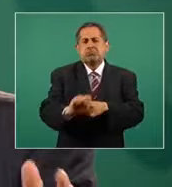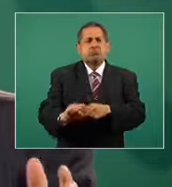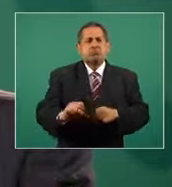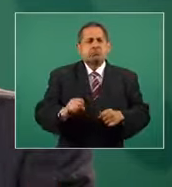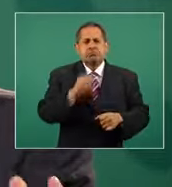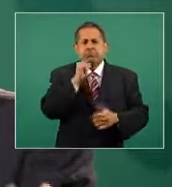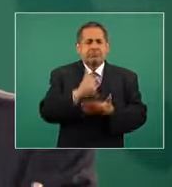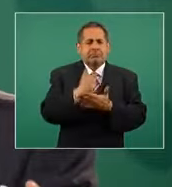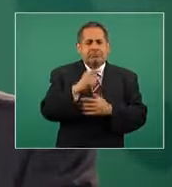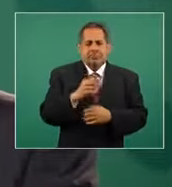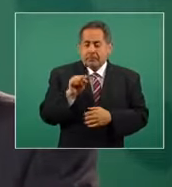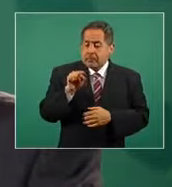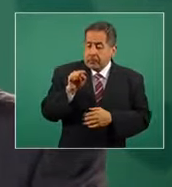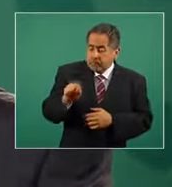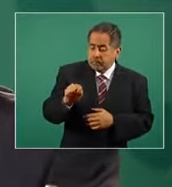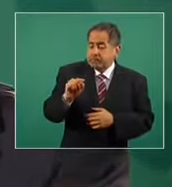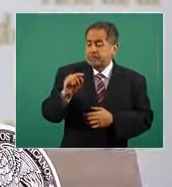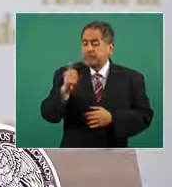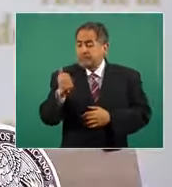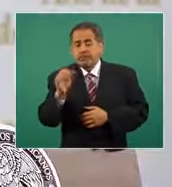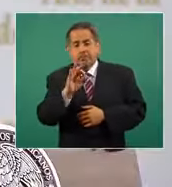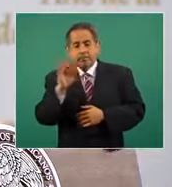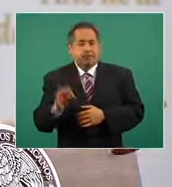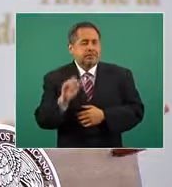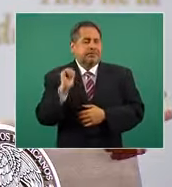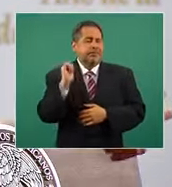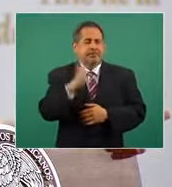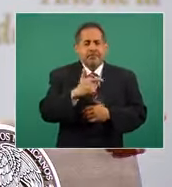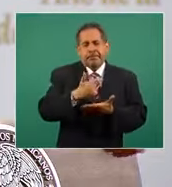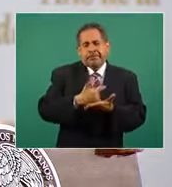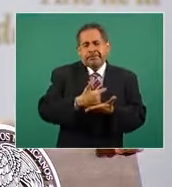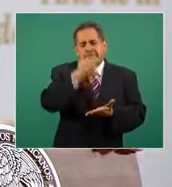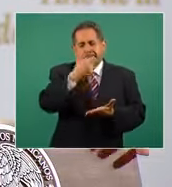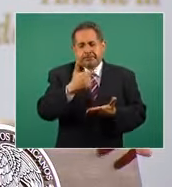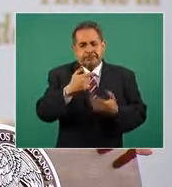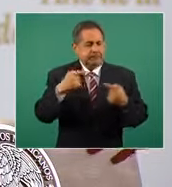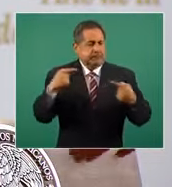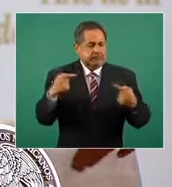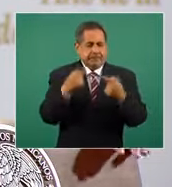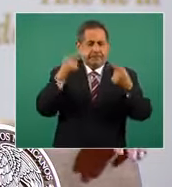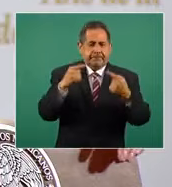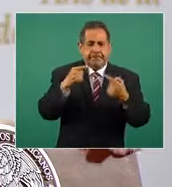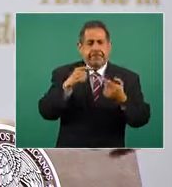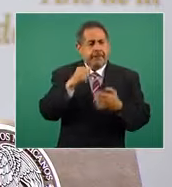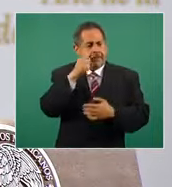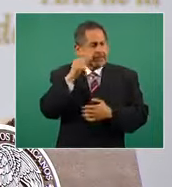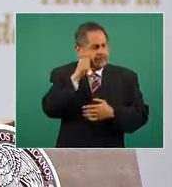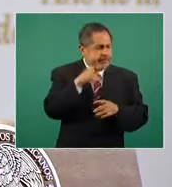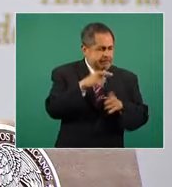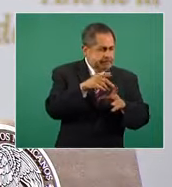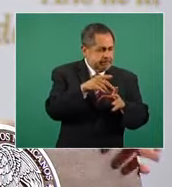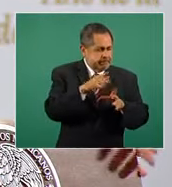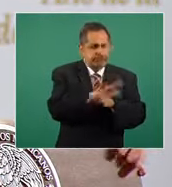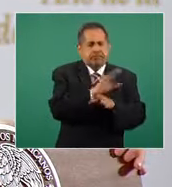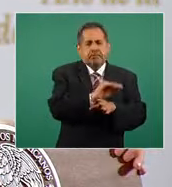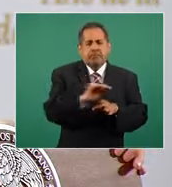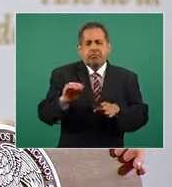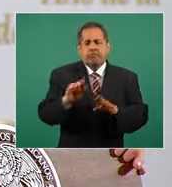solo 0.6% son eventos de gravedad y ayer fueron reclasificados